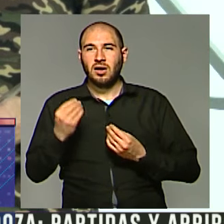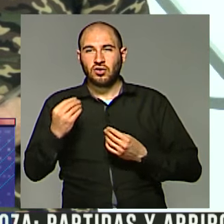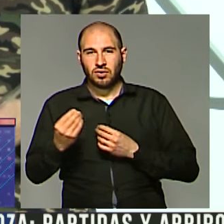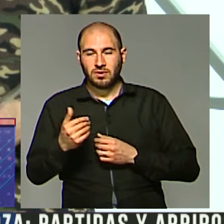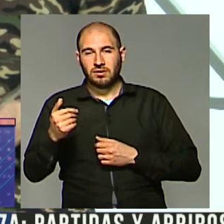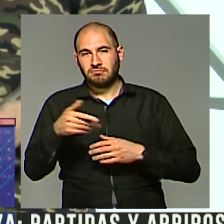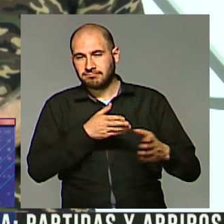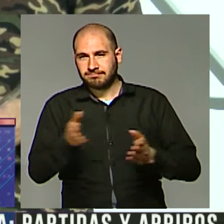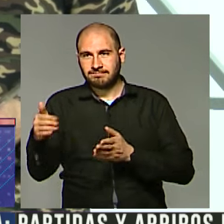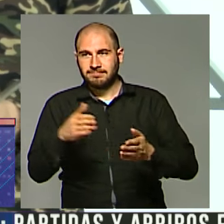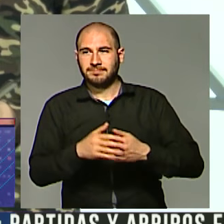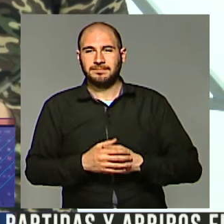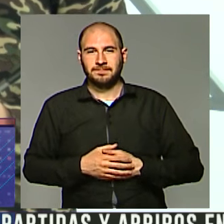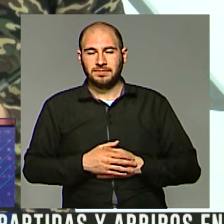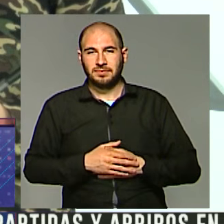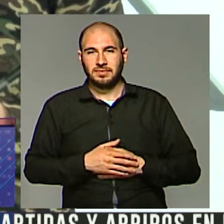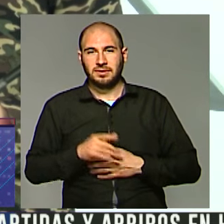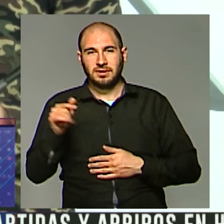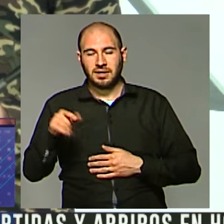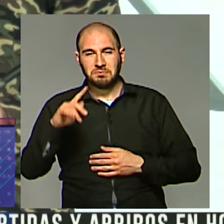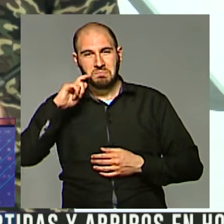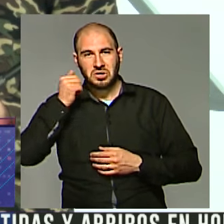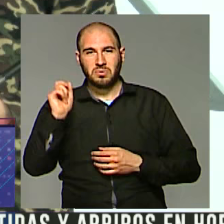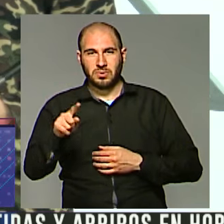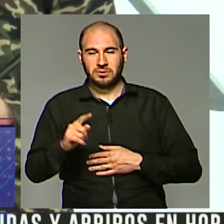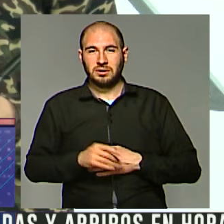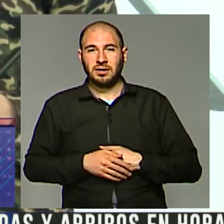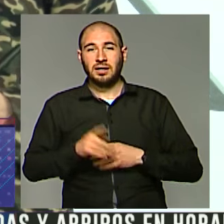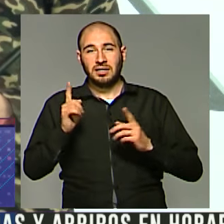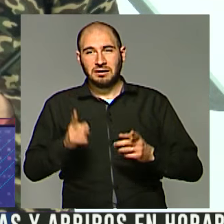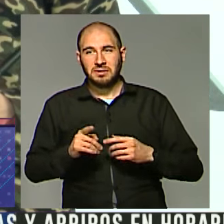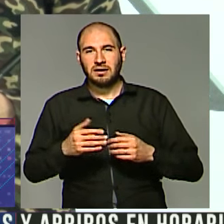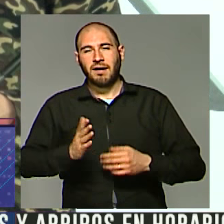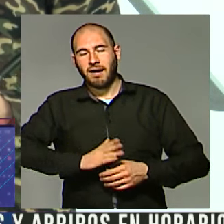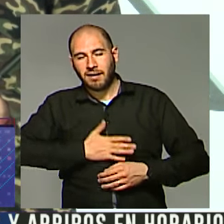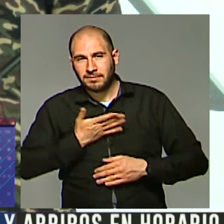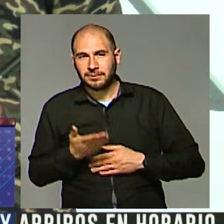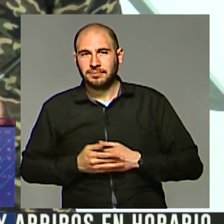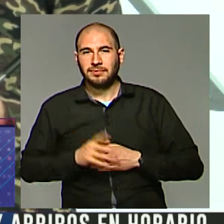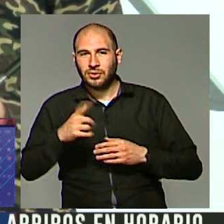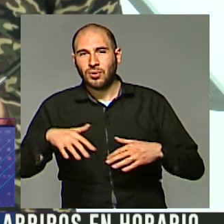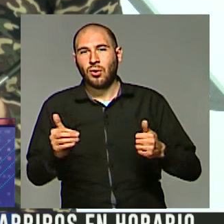en este camino que evidentemente es muy lindo para vos y bueno, esa pasión que queremos